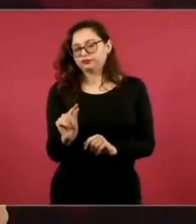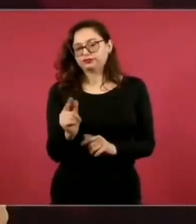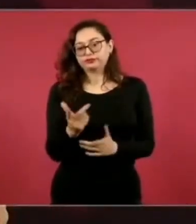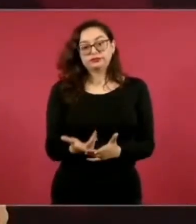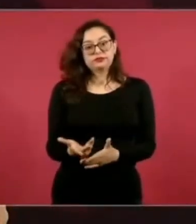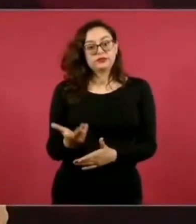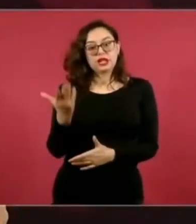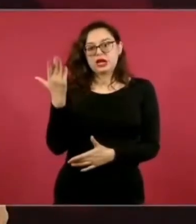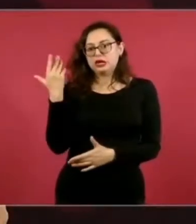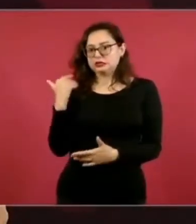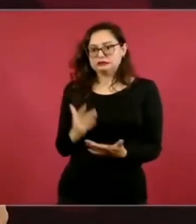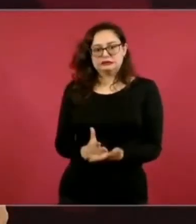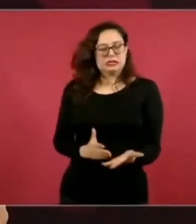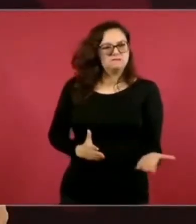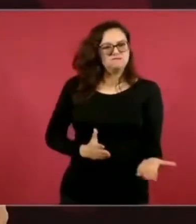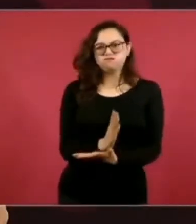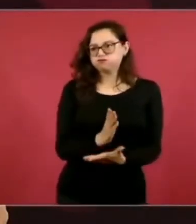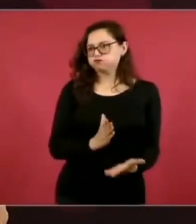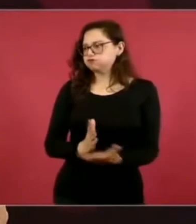creaban países,